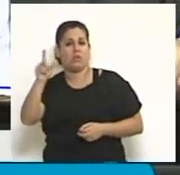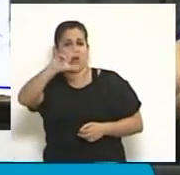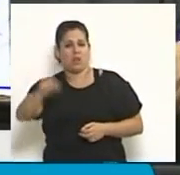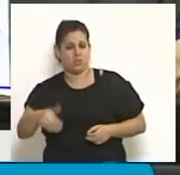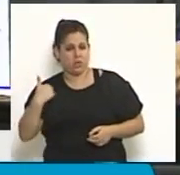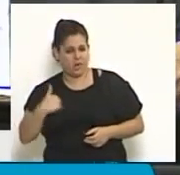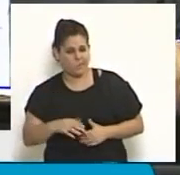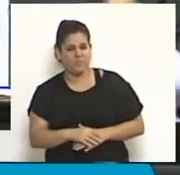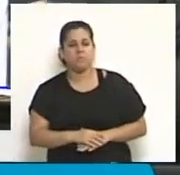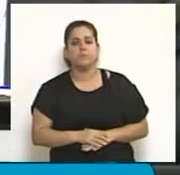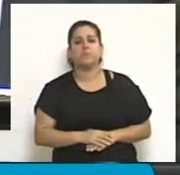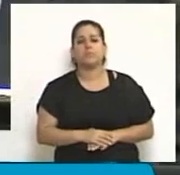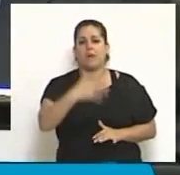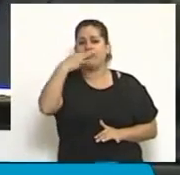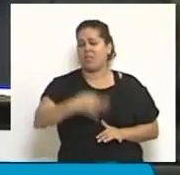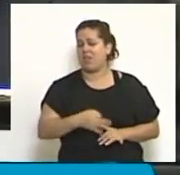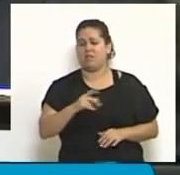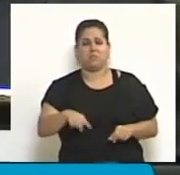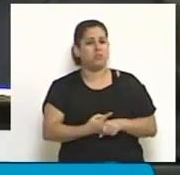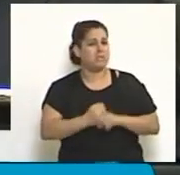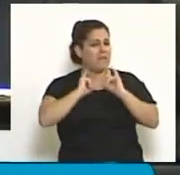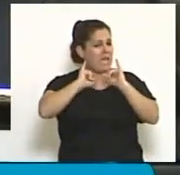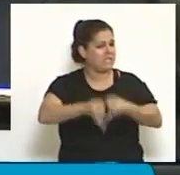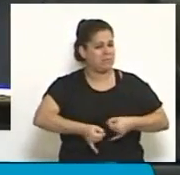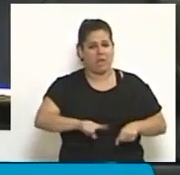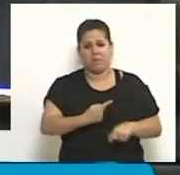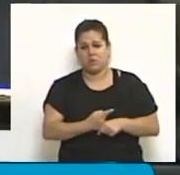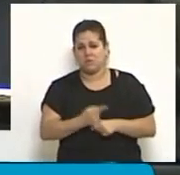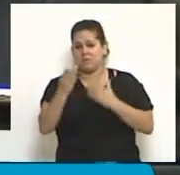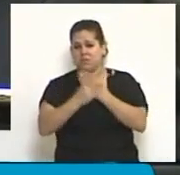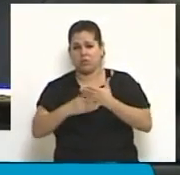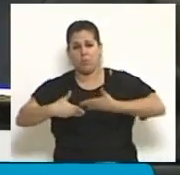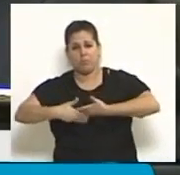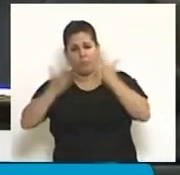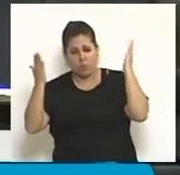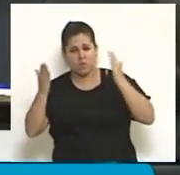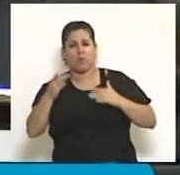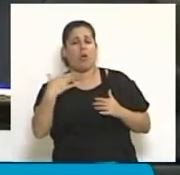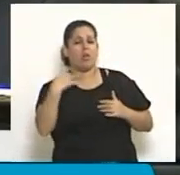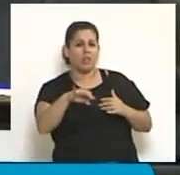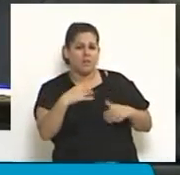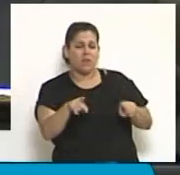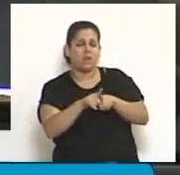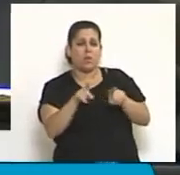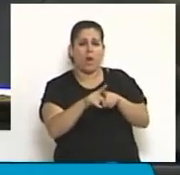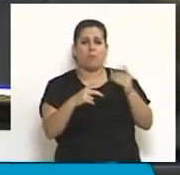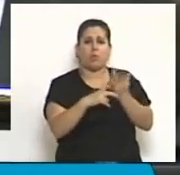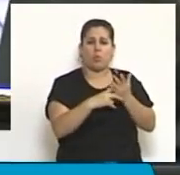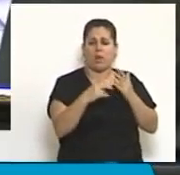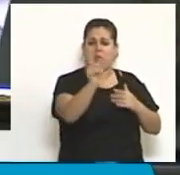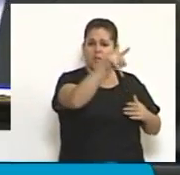Nacional. Es inaceptable que la Ley Orgánica del Ministerio Público no contemple entre las atribuciones del Procurador General de la